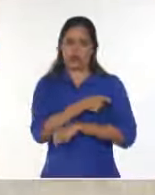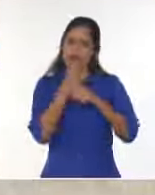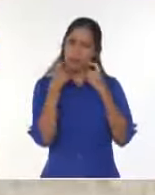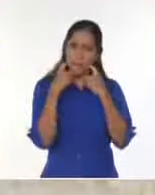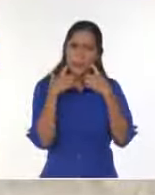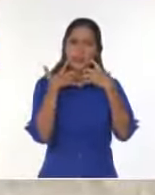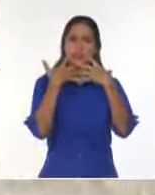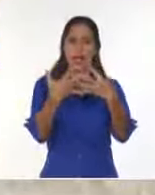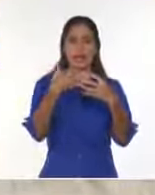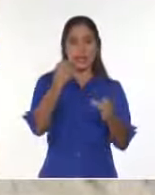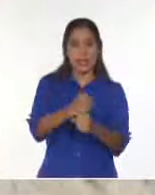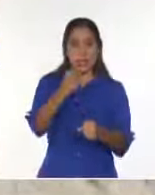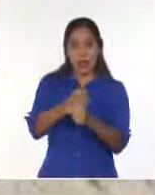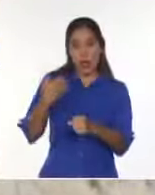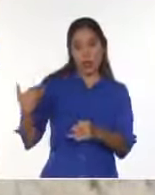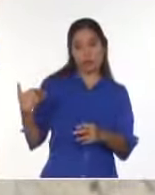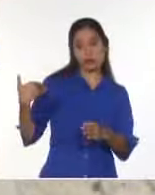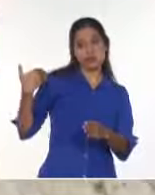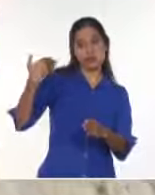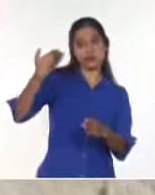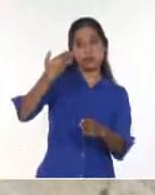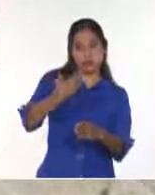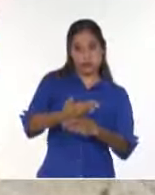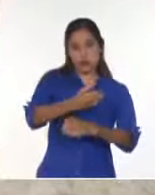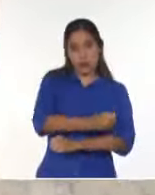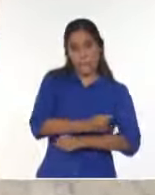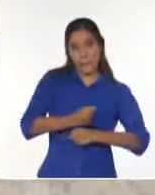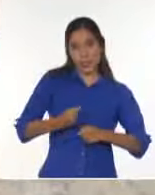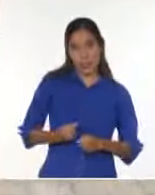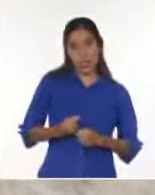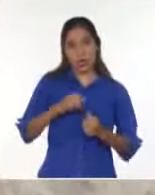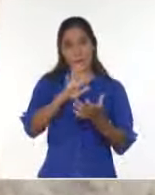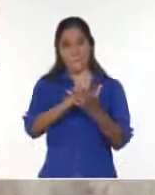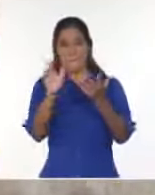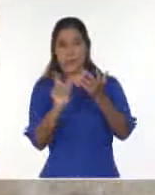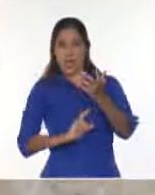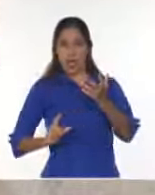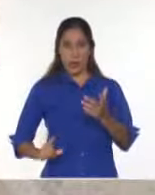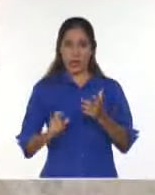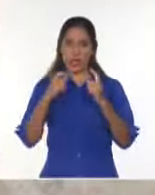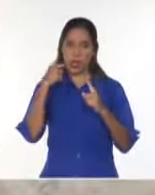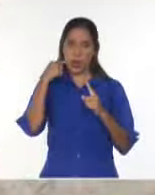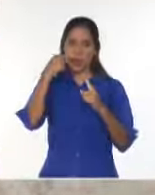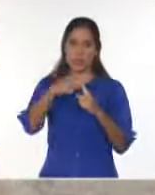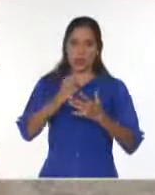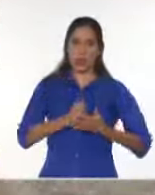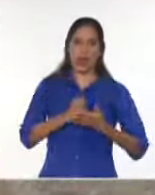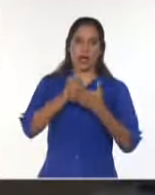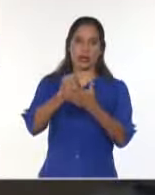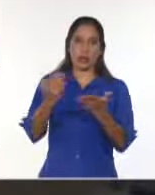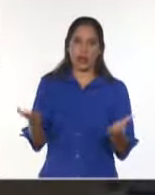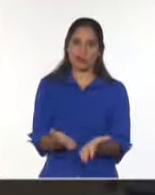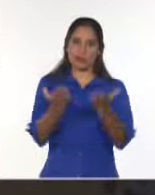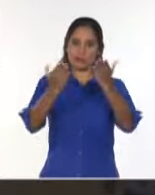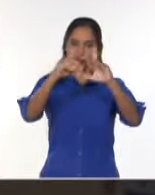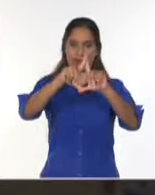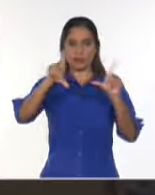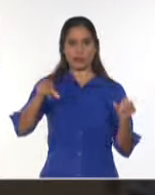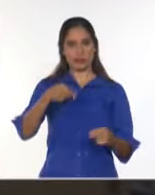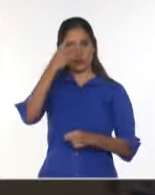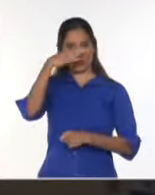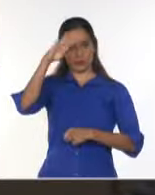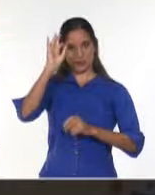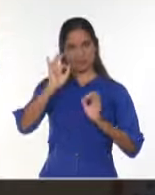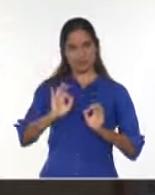reconocimiento al trabajo que viene desarrollando Santa Cruz del Norte y su decisiva contribución a la consolidación y avance de la